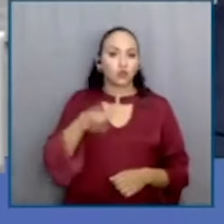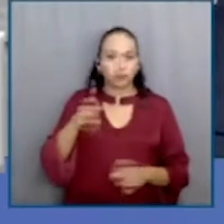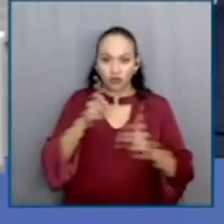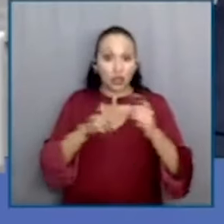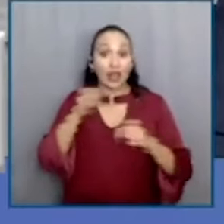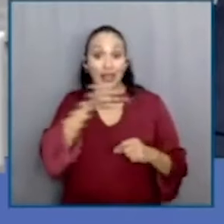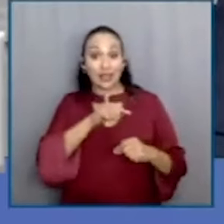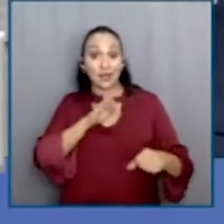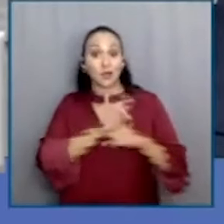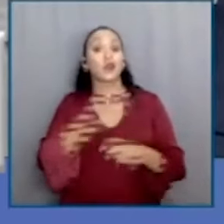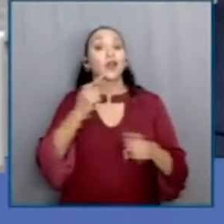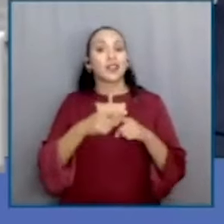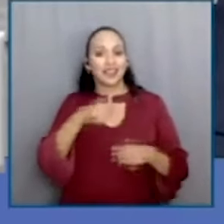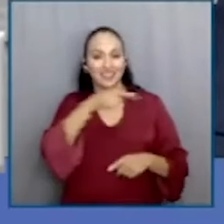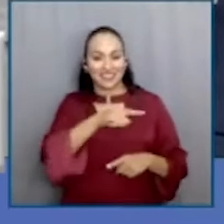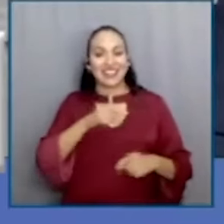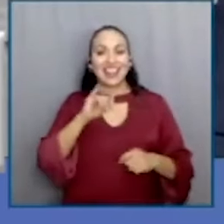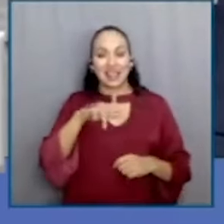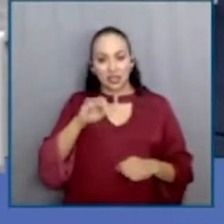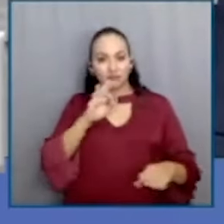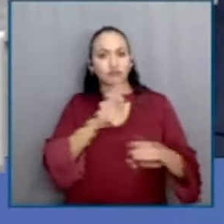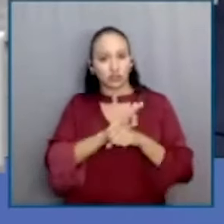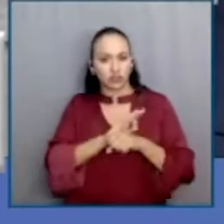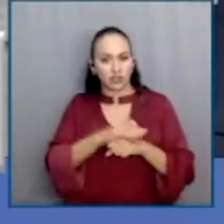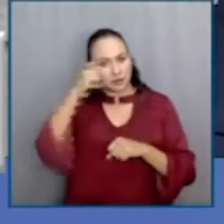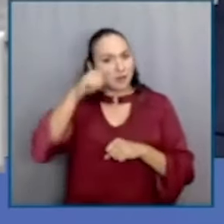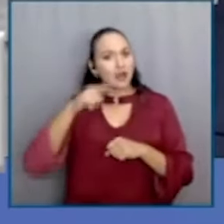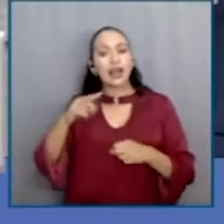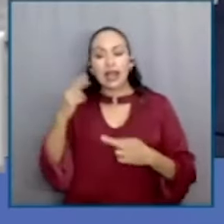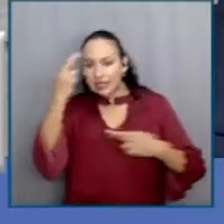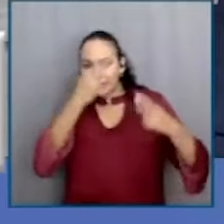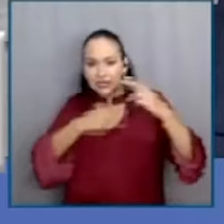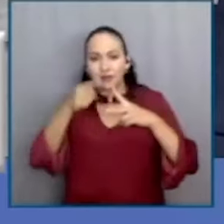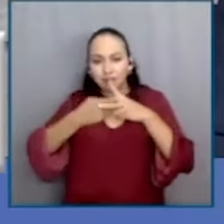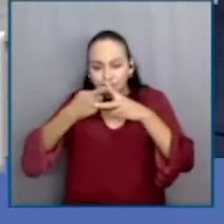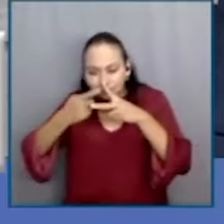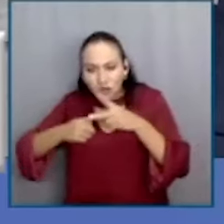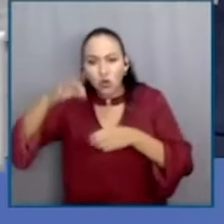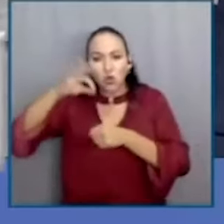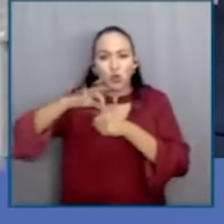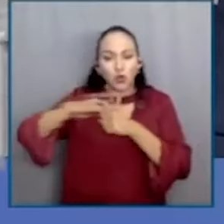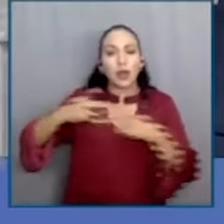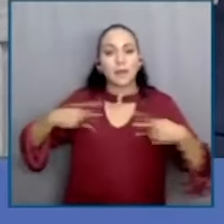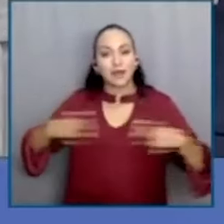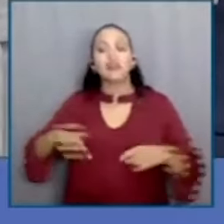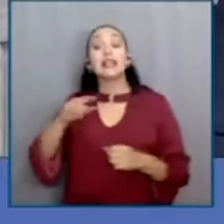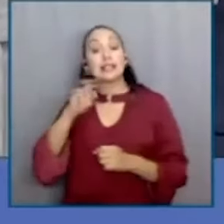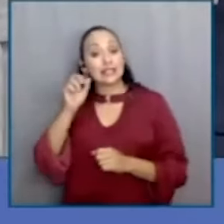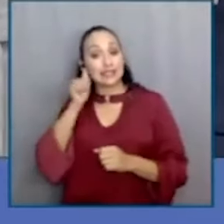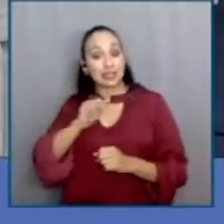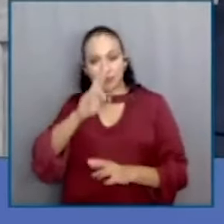a cabo su función, particularmente analizando exclusivamente los elementos jurídicos y sin ningún tipo